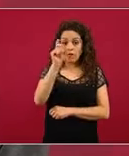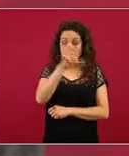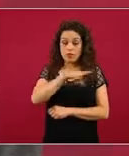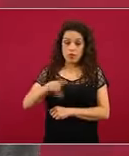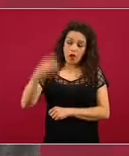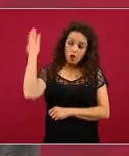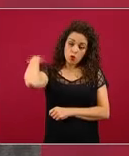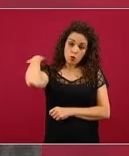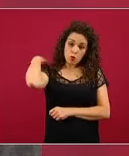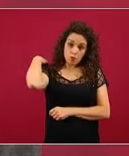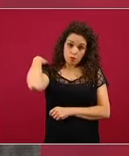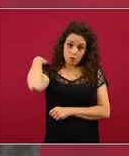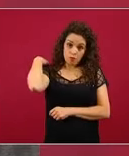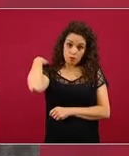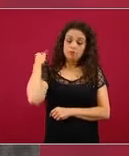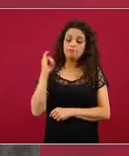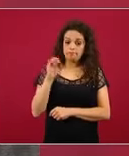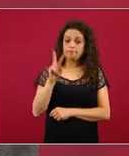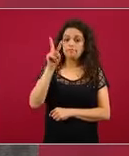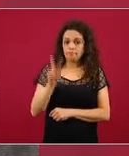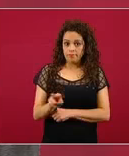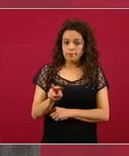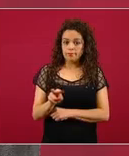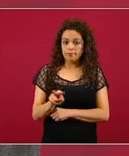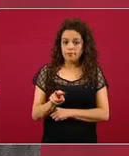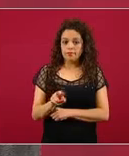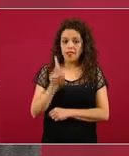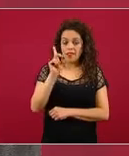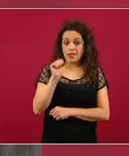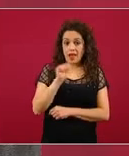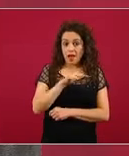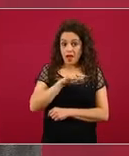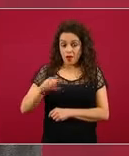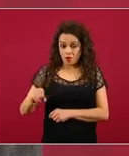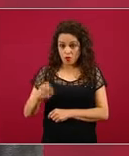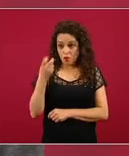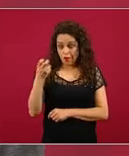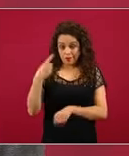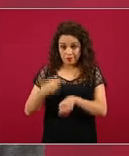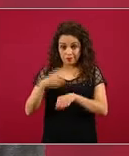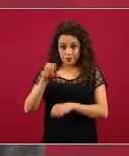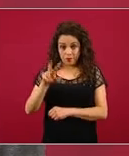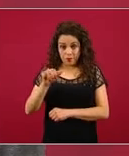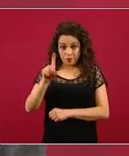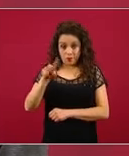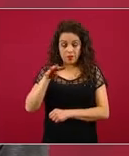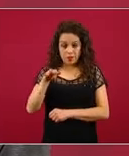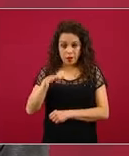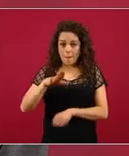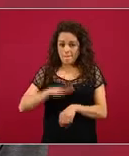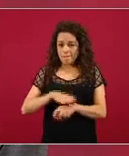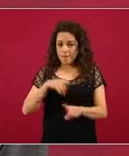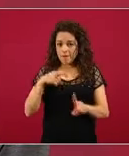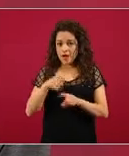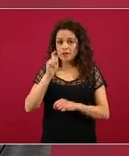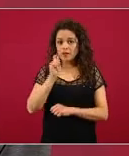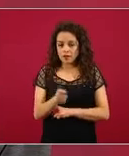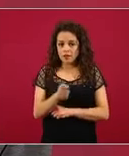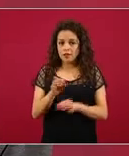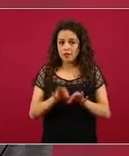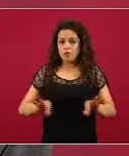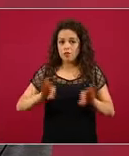secuelas, efectivamente, el mecanismo de daño que causa COVID-19 depende fundamentalmente de la